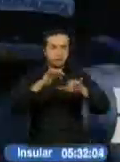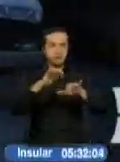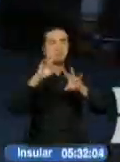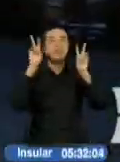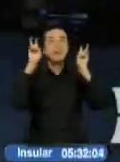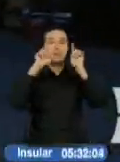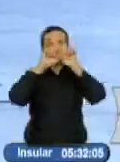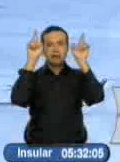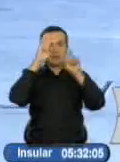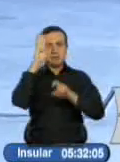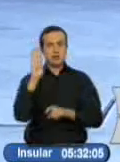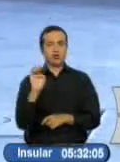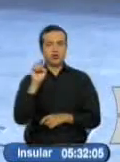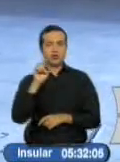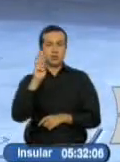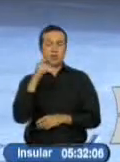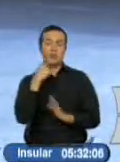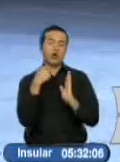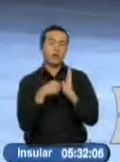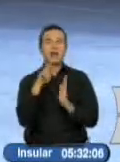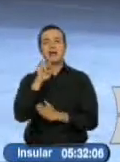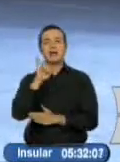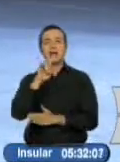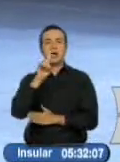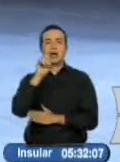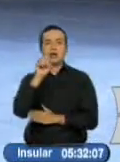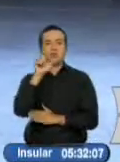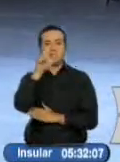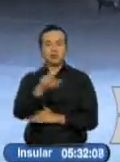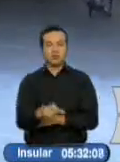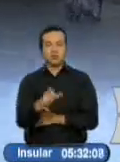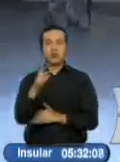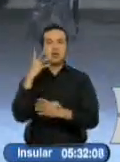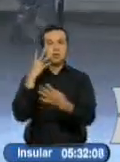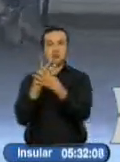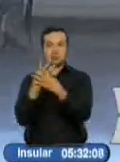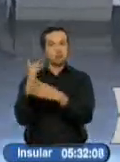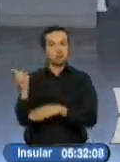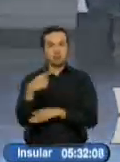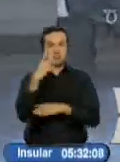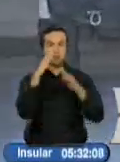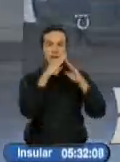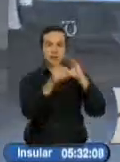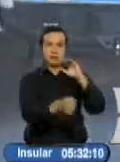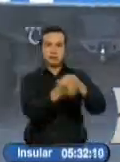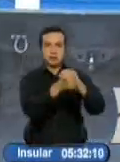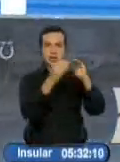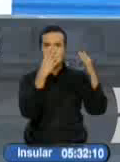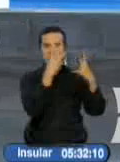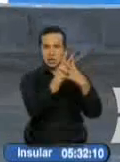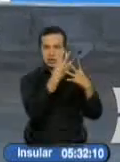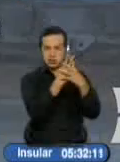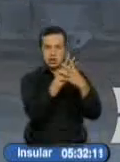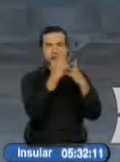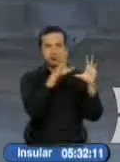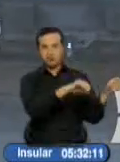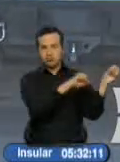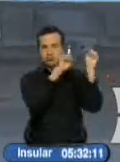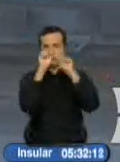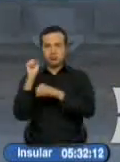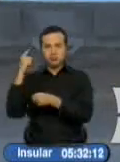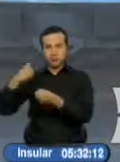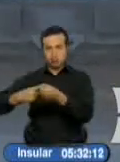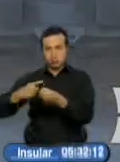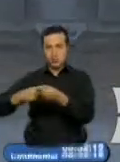el caso Odebrecht, entre ellos Ricardo R., quien tiene arresto domiciliario y fue trasladado desde Guayaquil, y a quien la fiscalía acusa